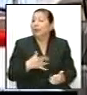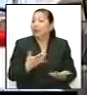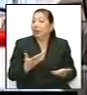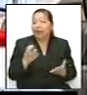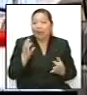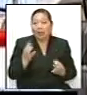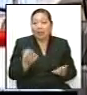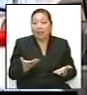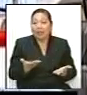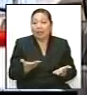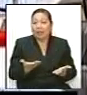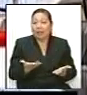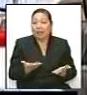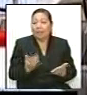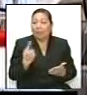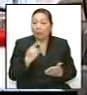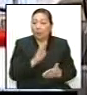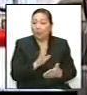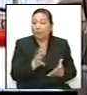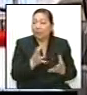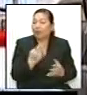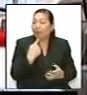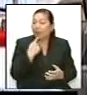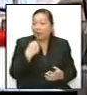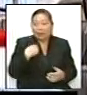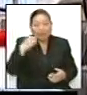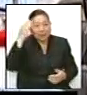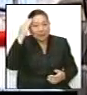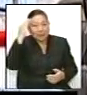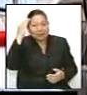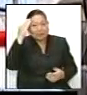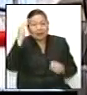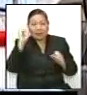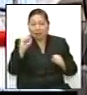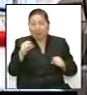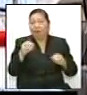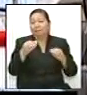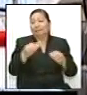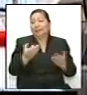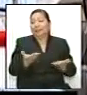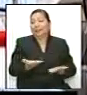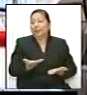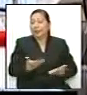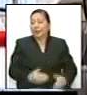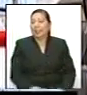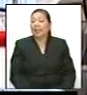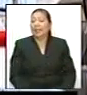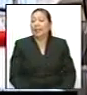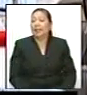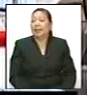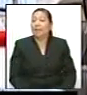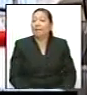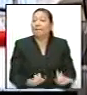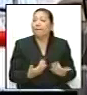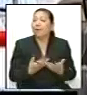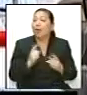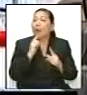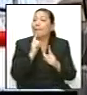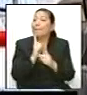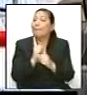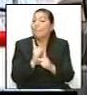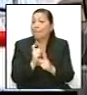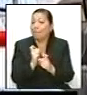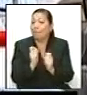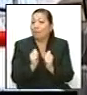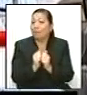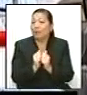señor presidente, por su intermedio, nosotros quisiéramos saber si verdaderamente estas consultorías que tienen que